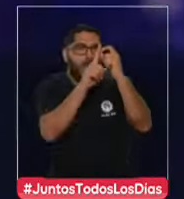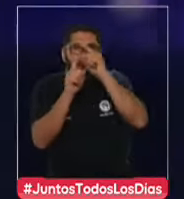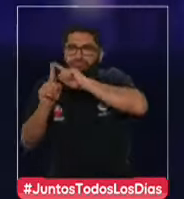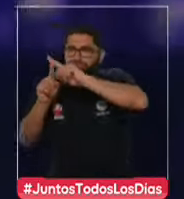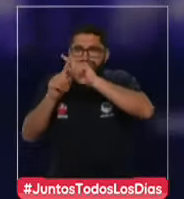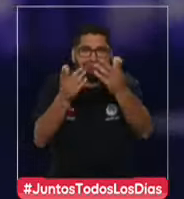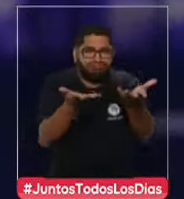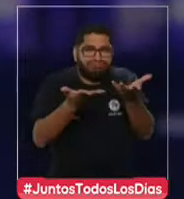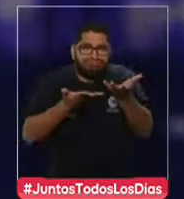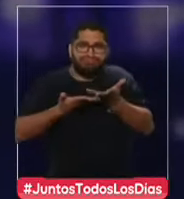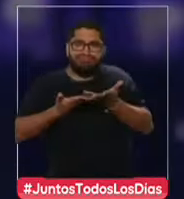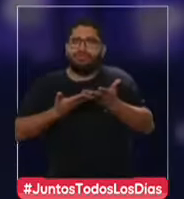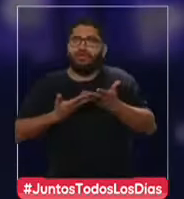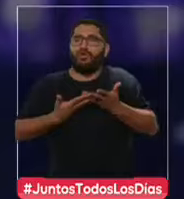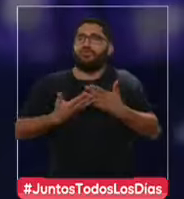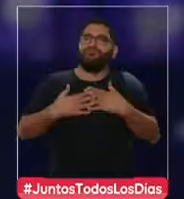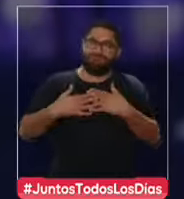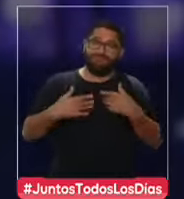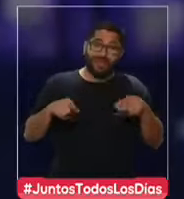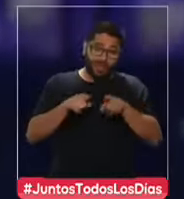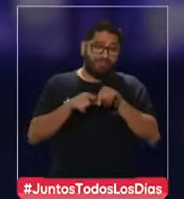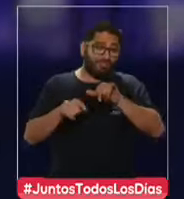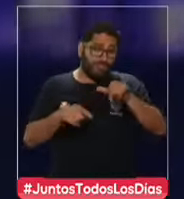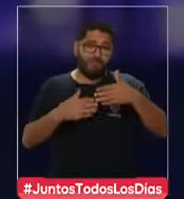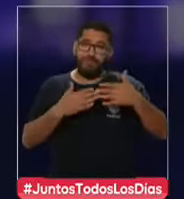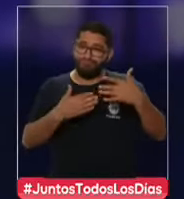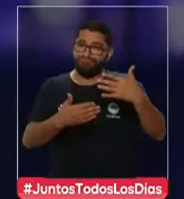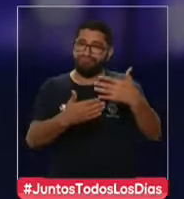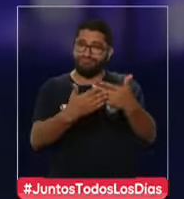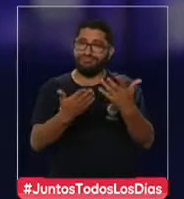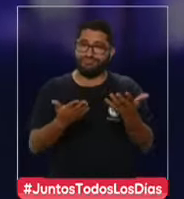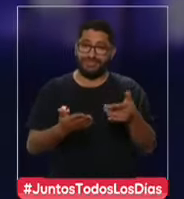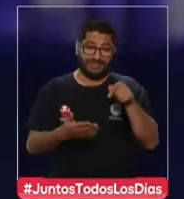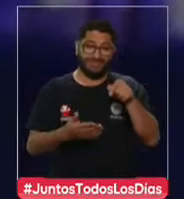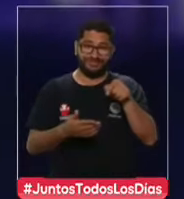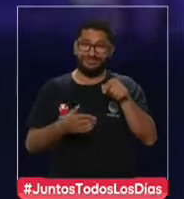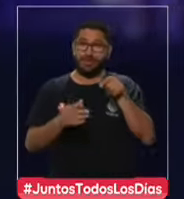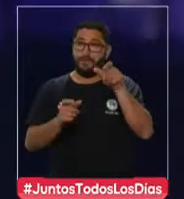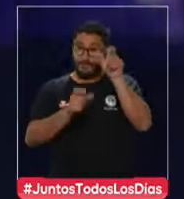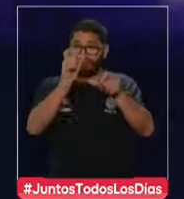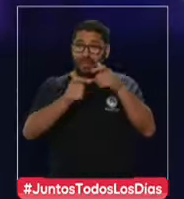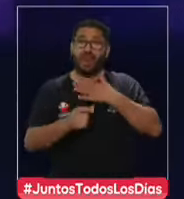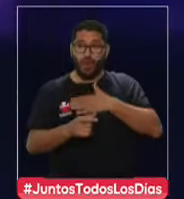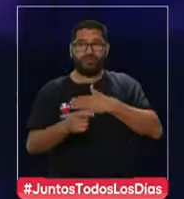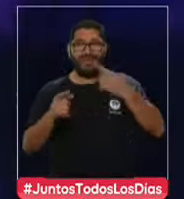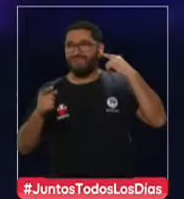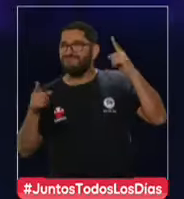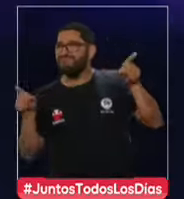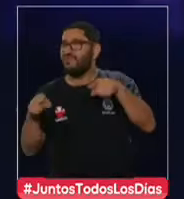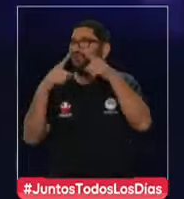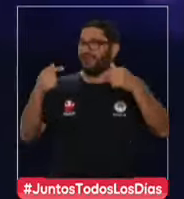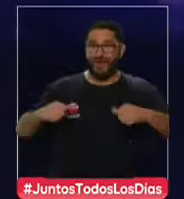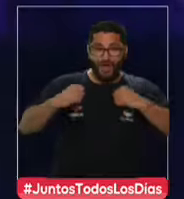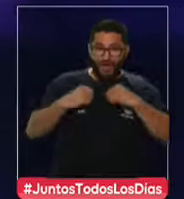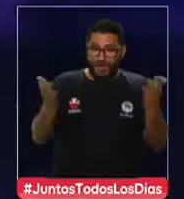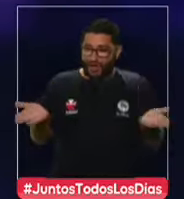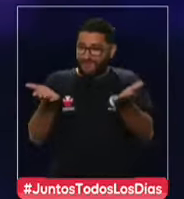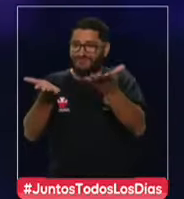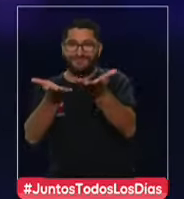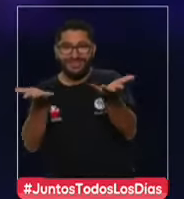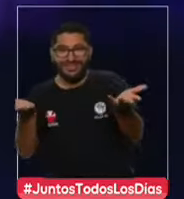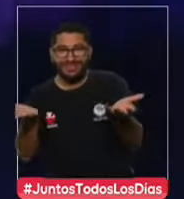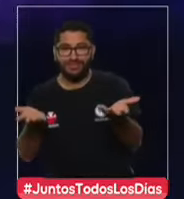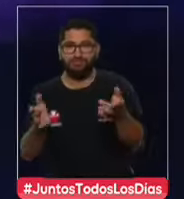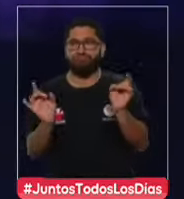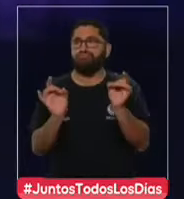Voodoo, así que no se preocupen los que quieren ver la música más joven. Para ustedes, los más jóvenes, seguramente nunca escucharon